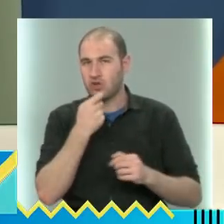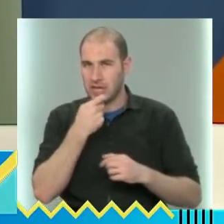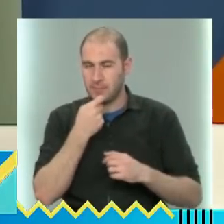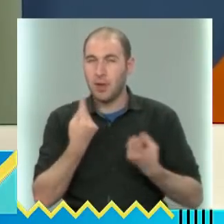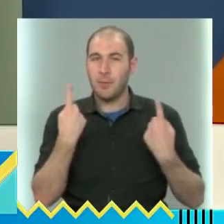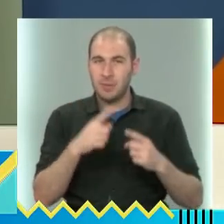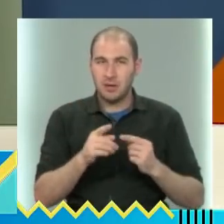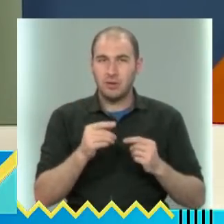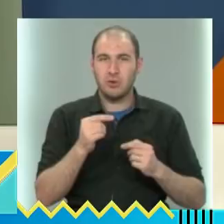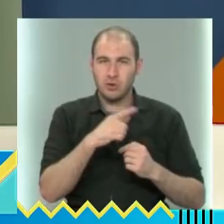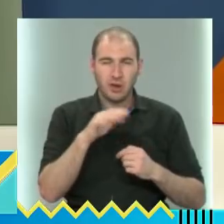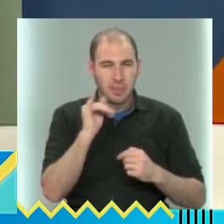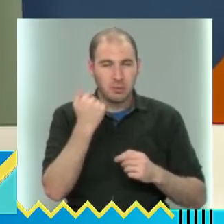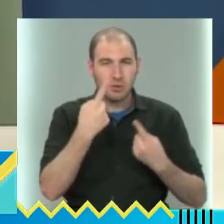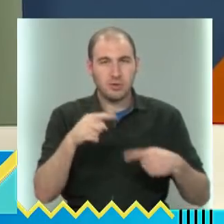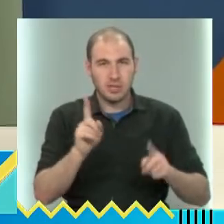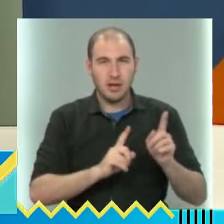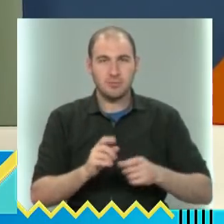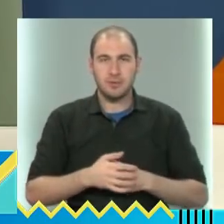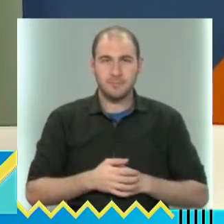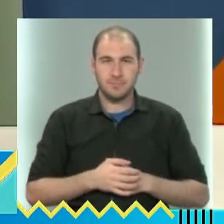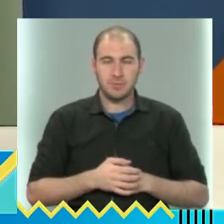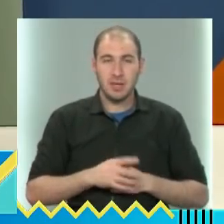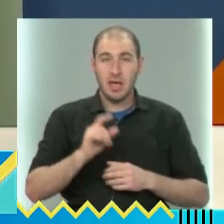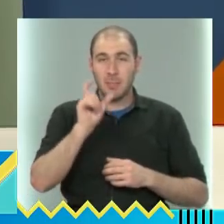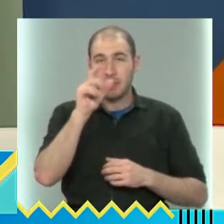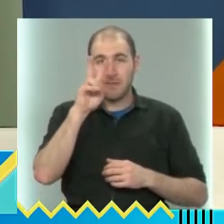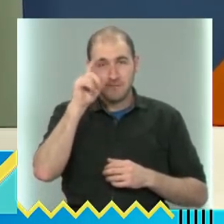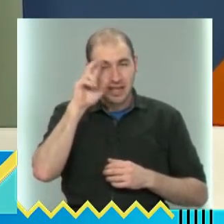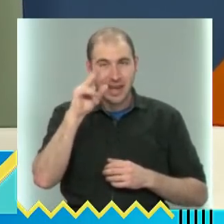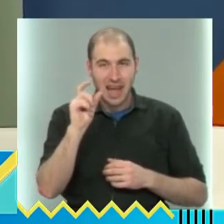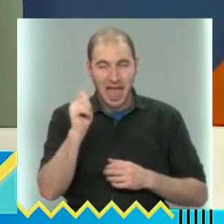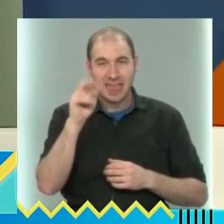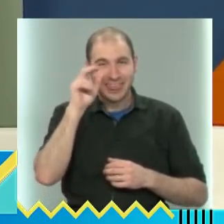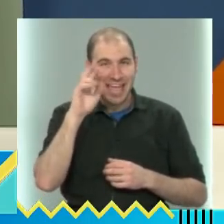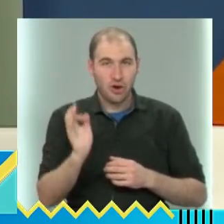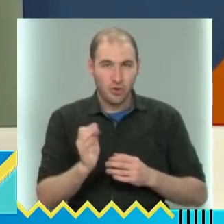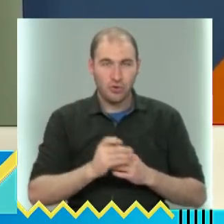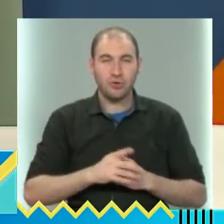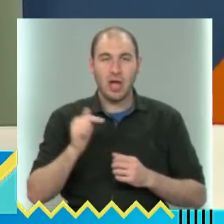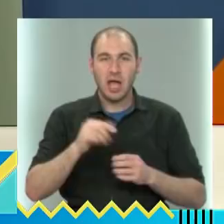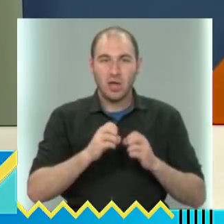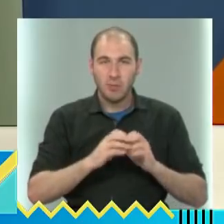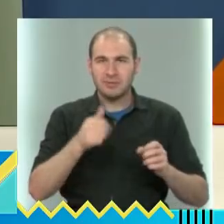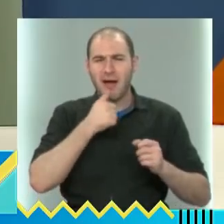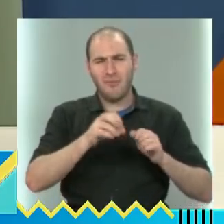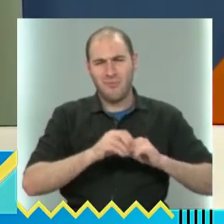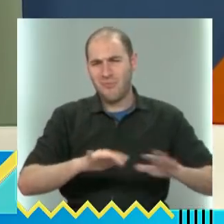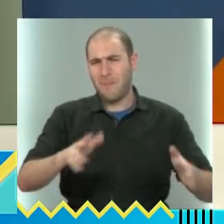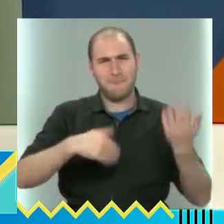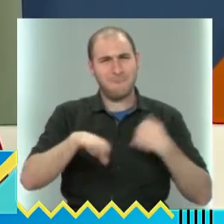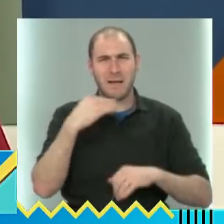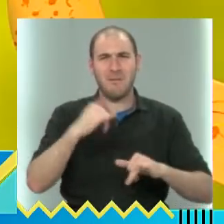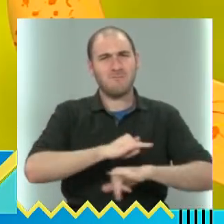para que nos vayamos empezando a dar cuenta de algunas cosas. La mina Veladero de Barrick Gold, al momento del gran derrame, el más conocido,